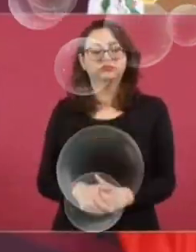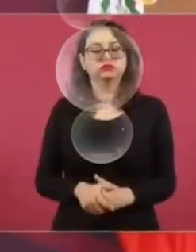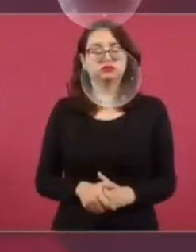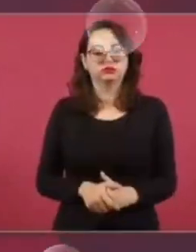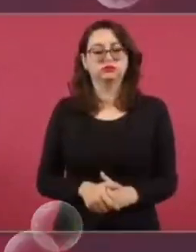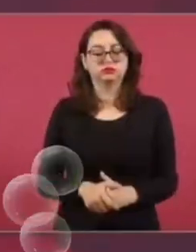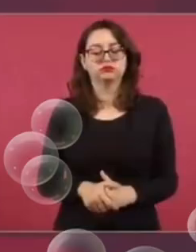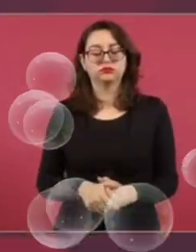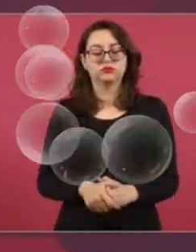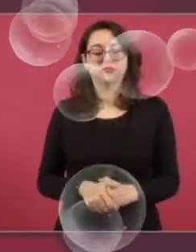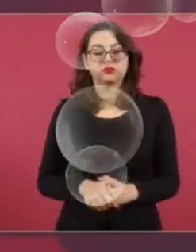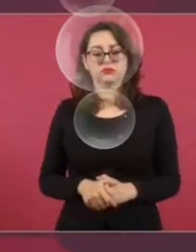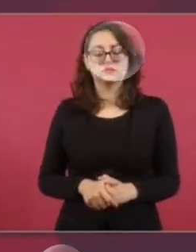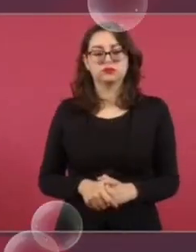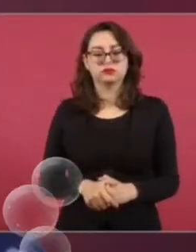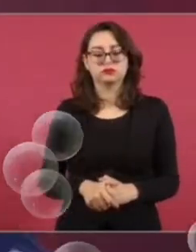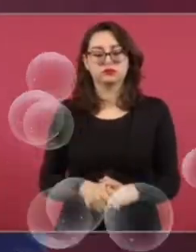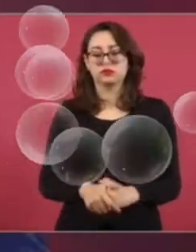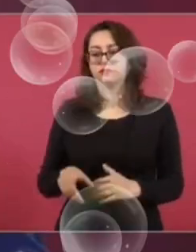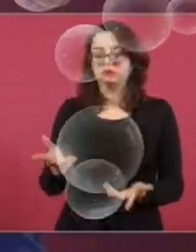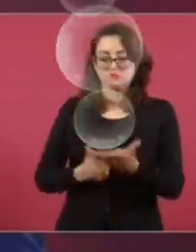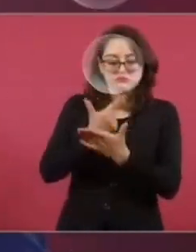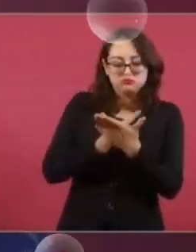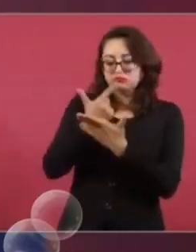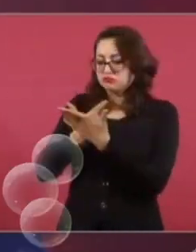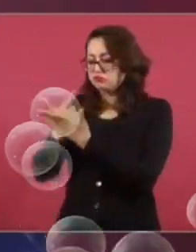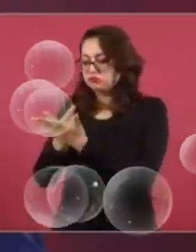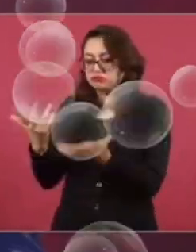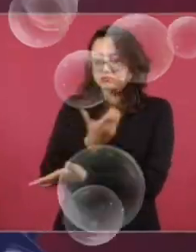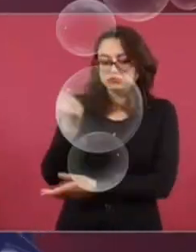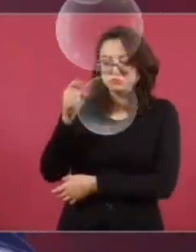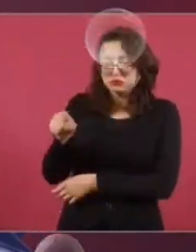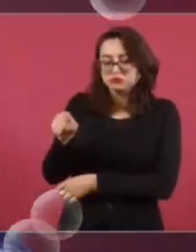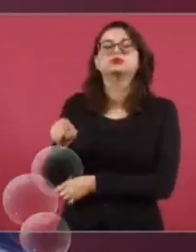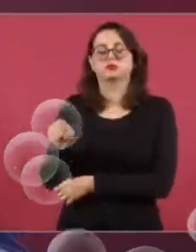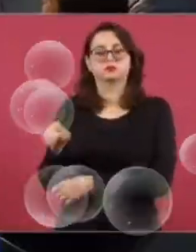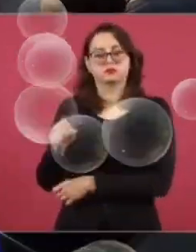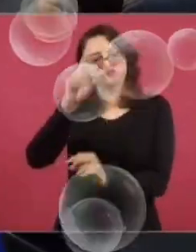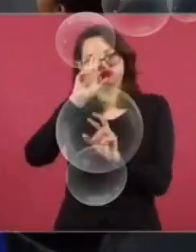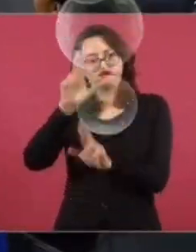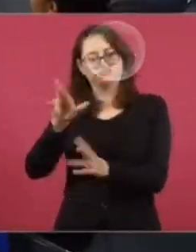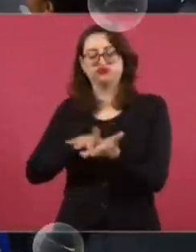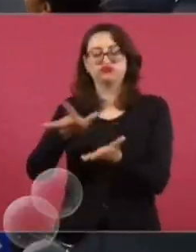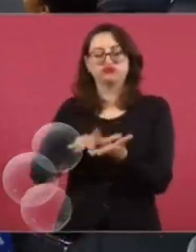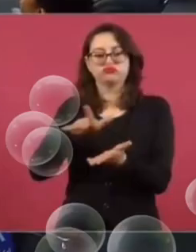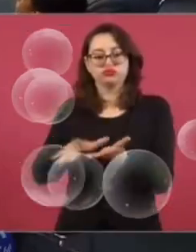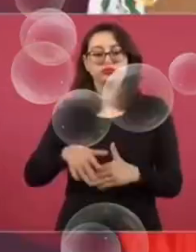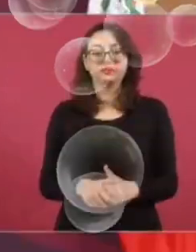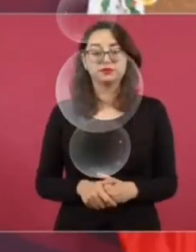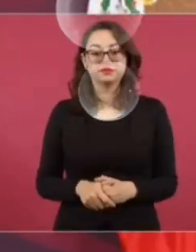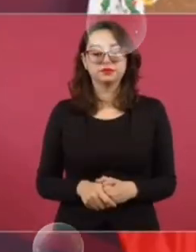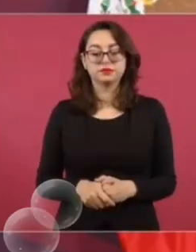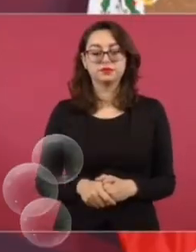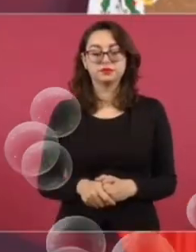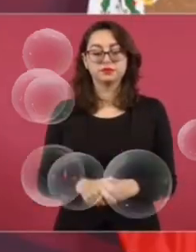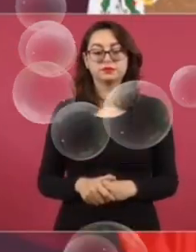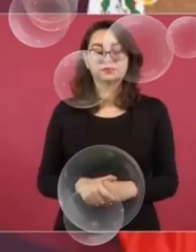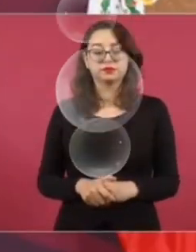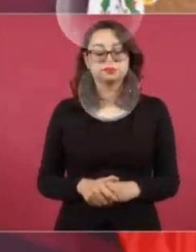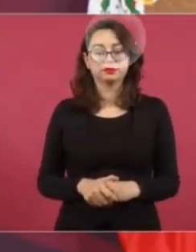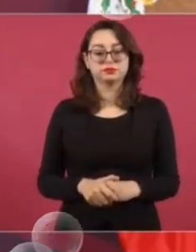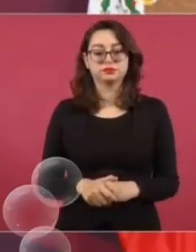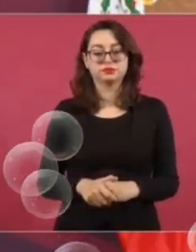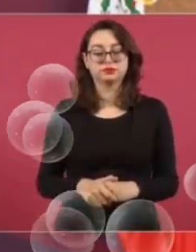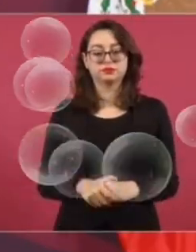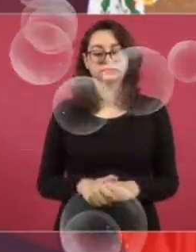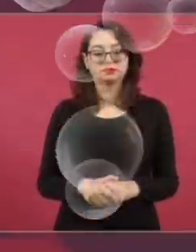en mi caso yo voy a apoyar al que venga a conocer que ganó la encuesta y la formalidad